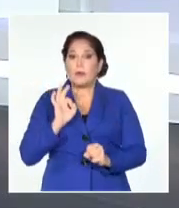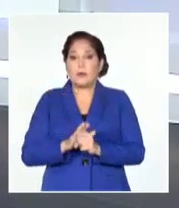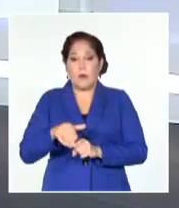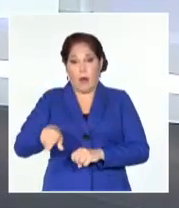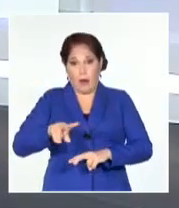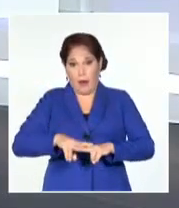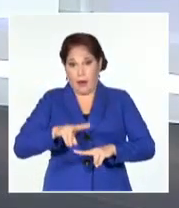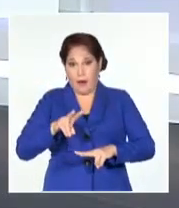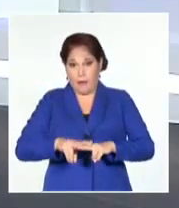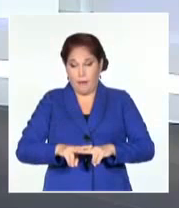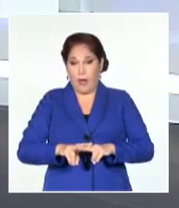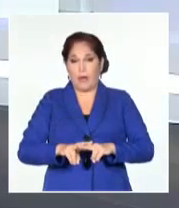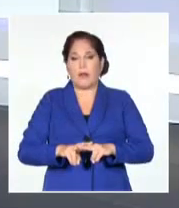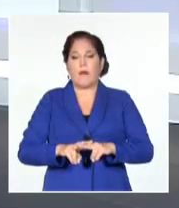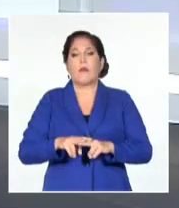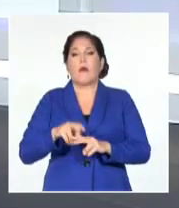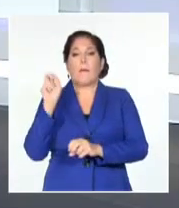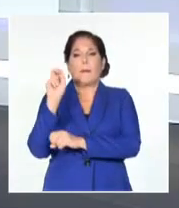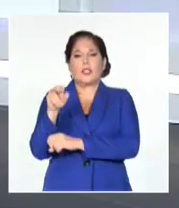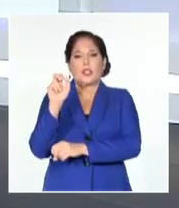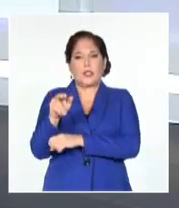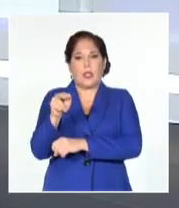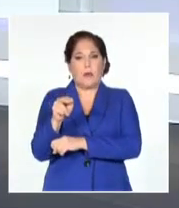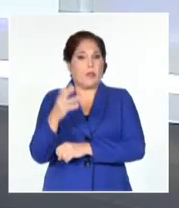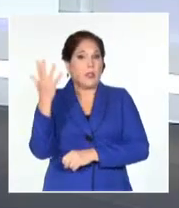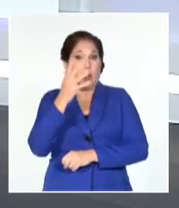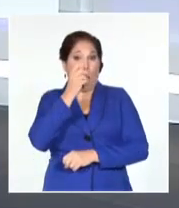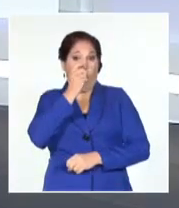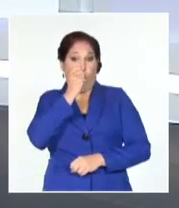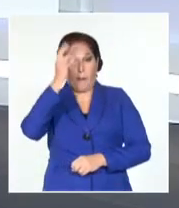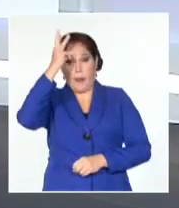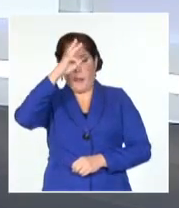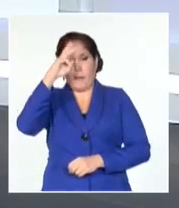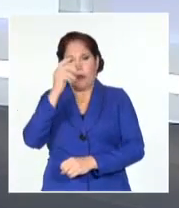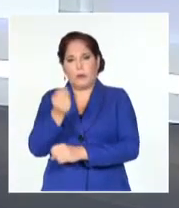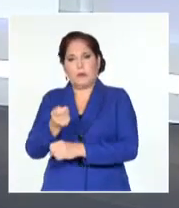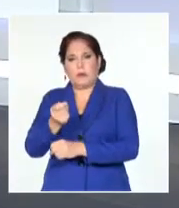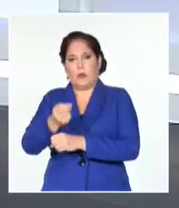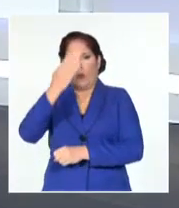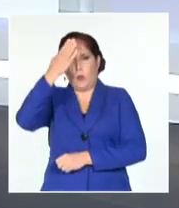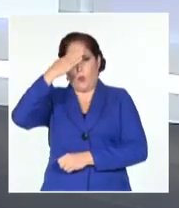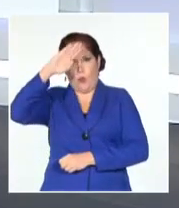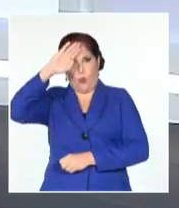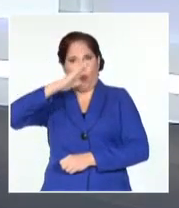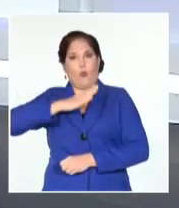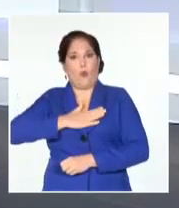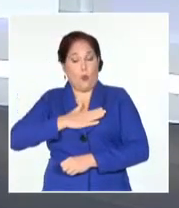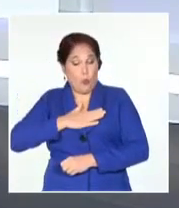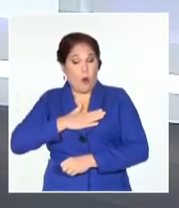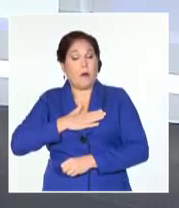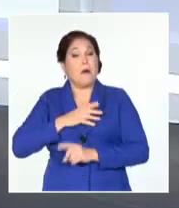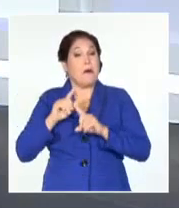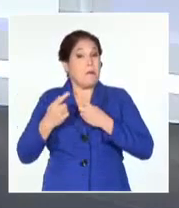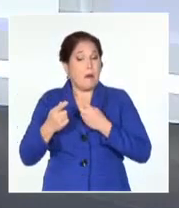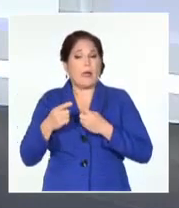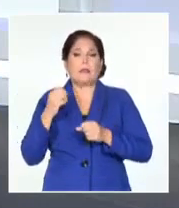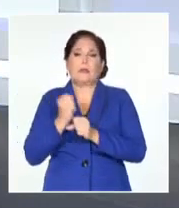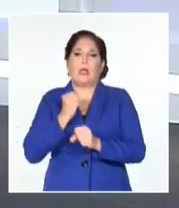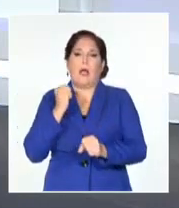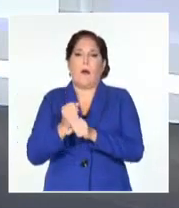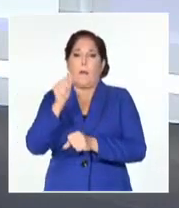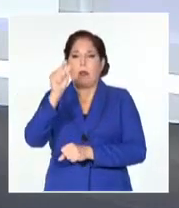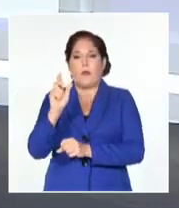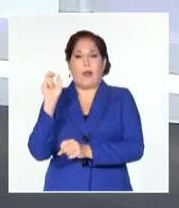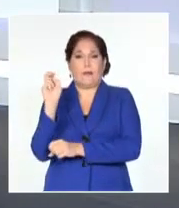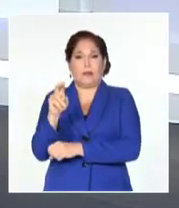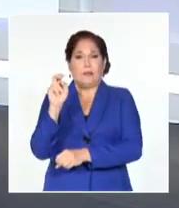una clínica de picheo impartida por el mexicano Robert Michael García, especialista en biomecánica para el trabajo de los lanzadores.